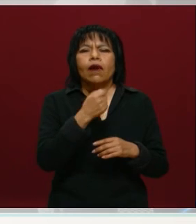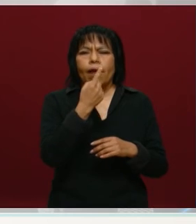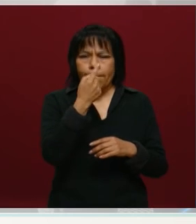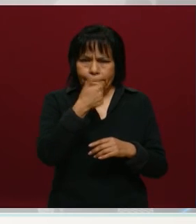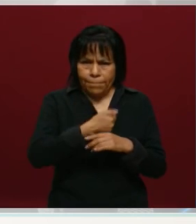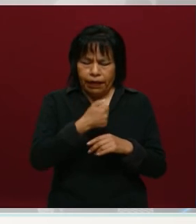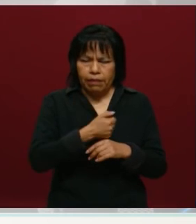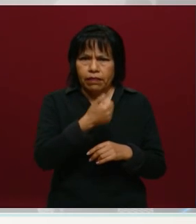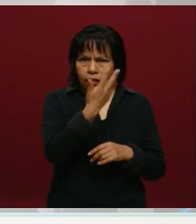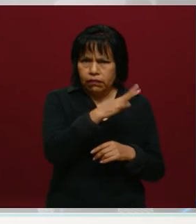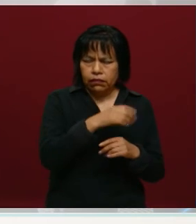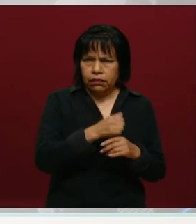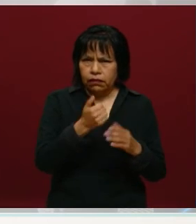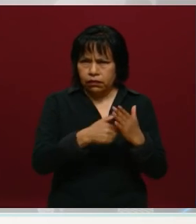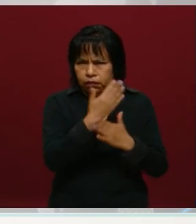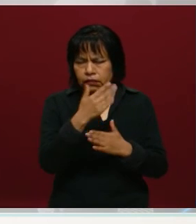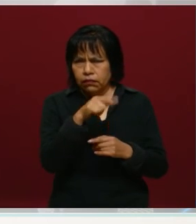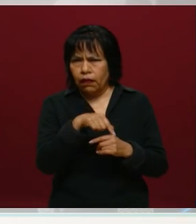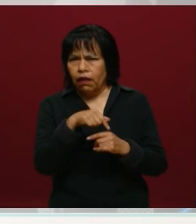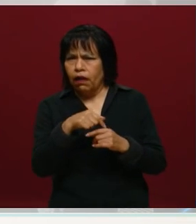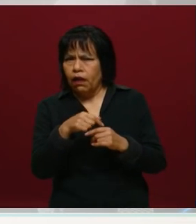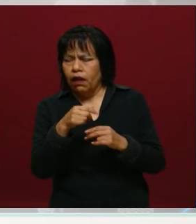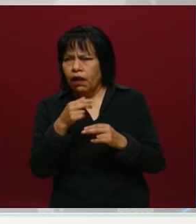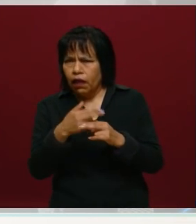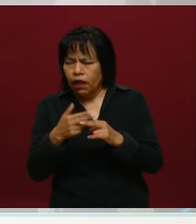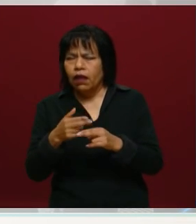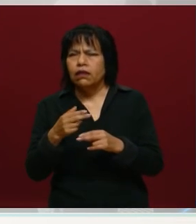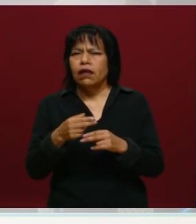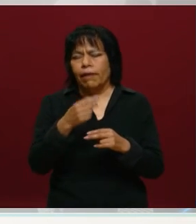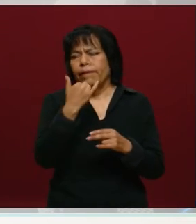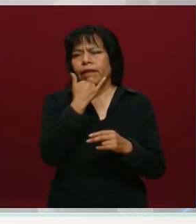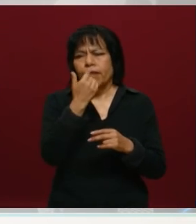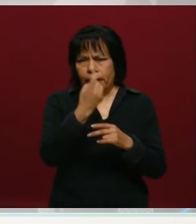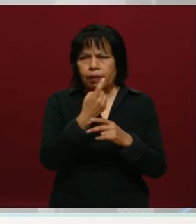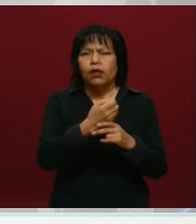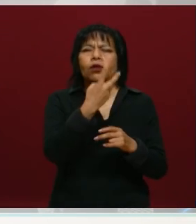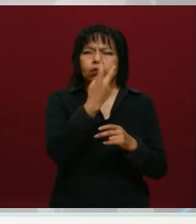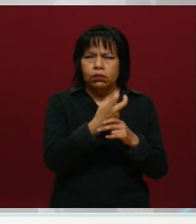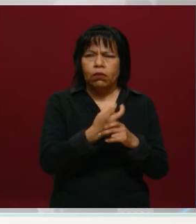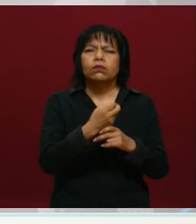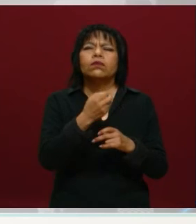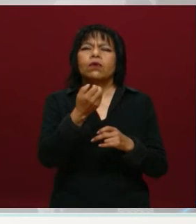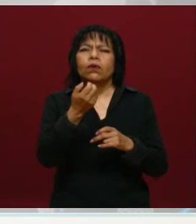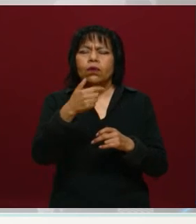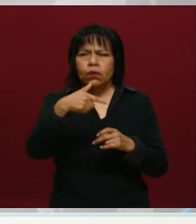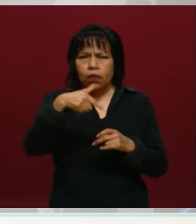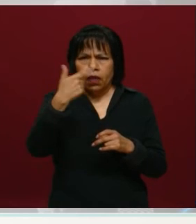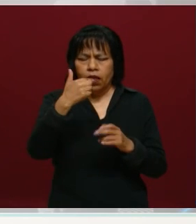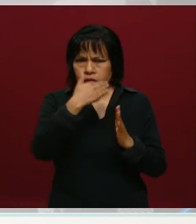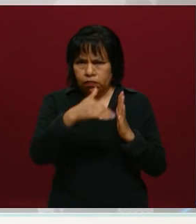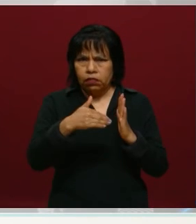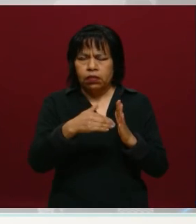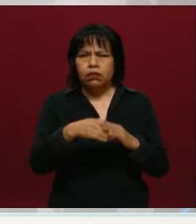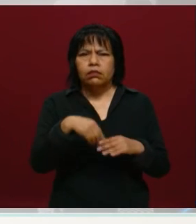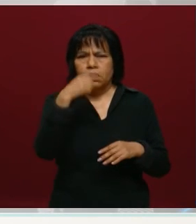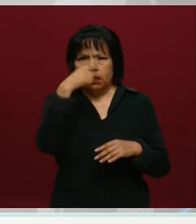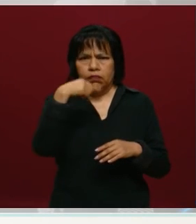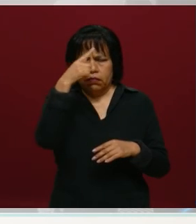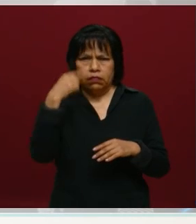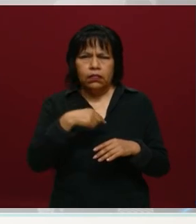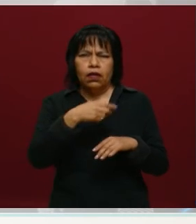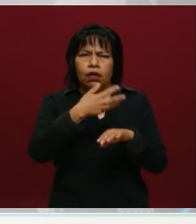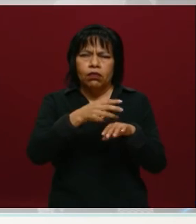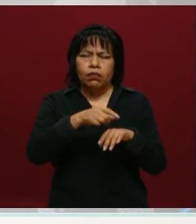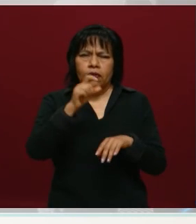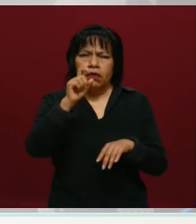primarias a partir de las 10 de la mañana empezamos con primer grado en segundo grado empezamos a las 12 30 del mediodía a través de canal